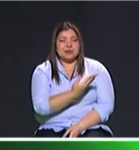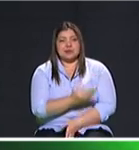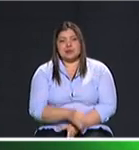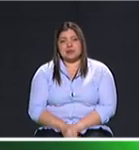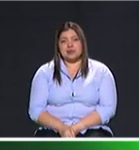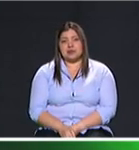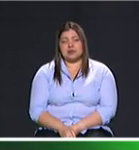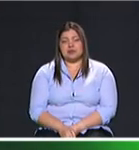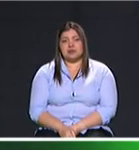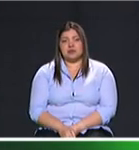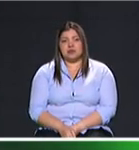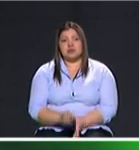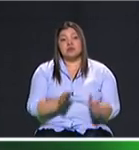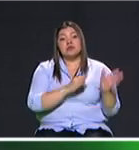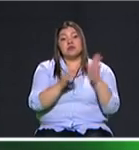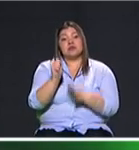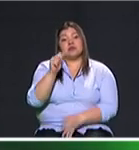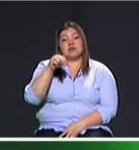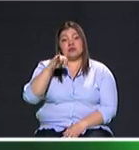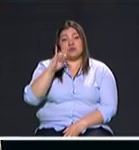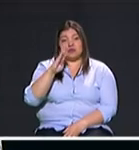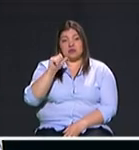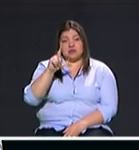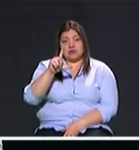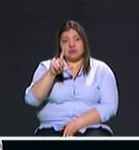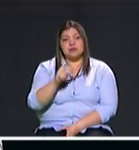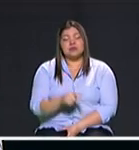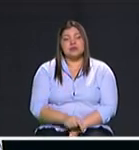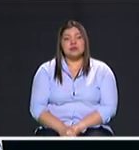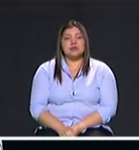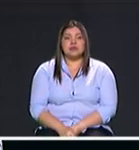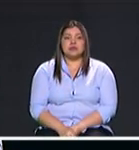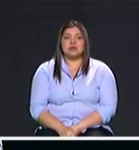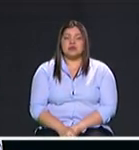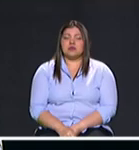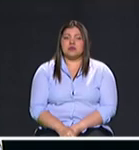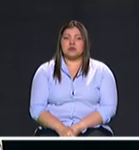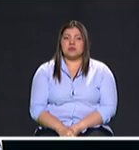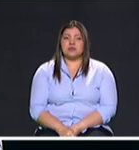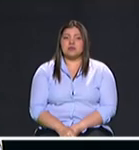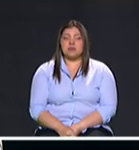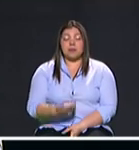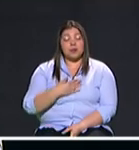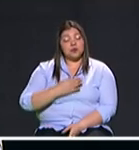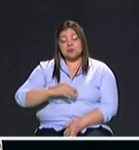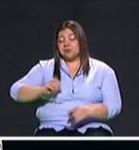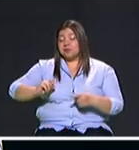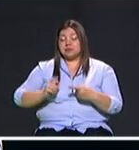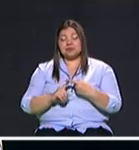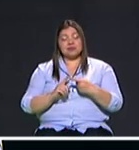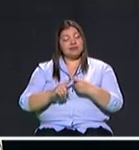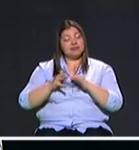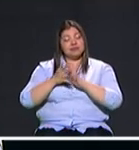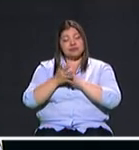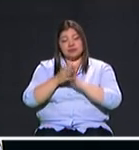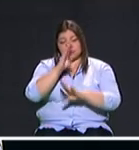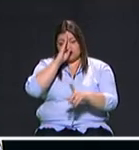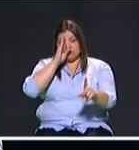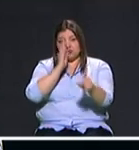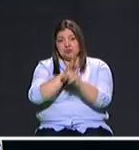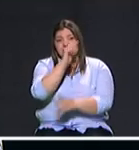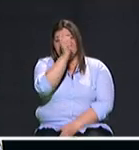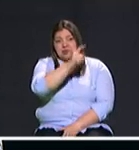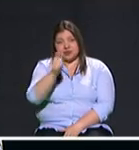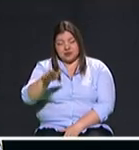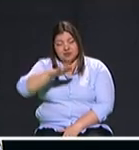habitantes de medellín frente al tema de educación superior lo primero que hay que decirle a ciudadanos qué en el tema educación